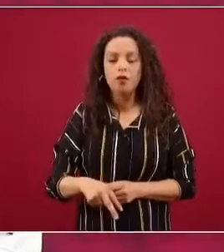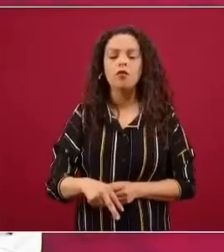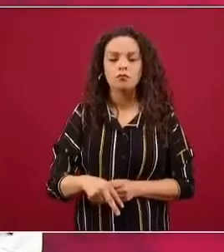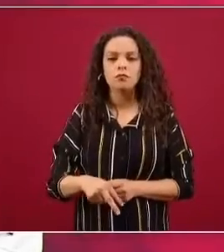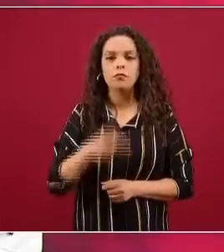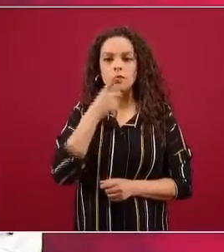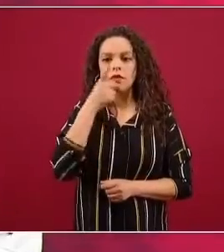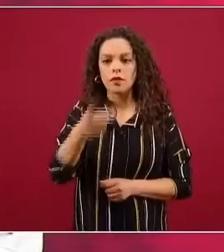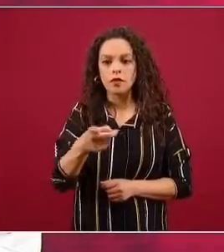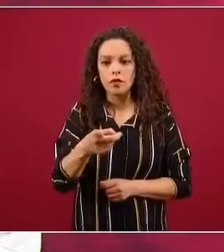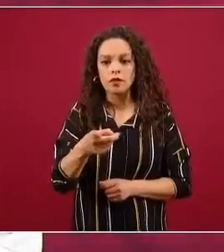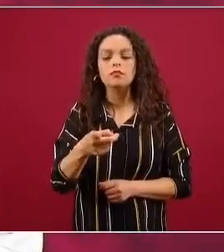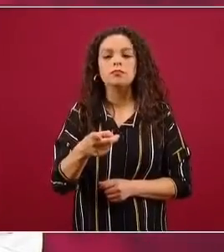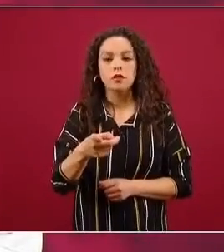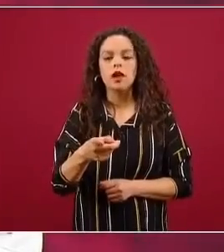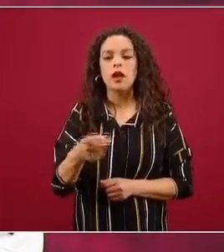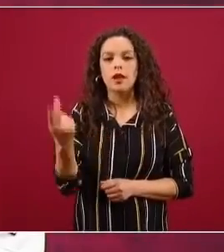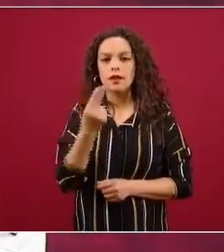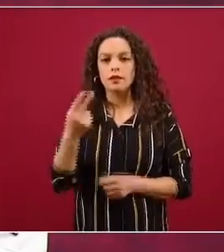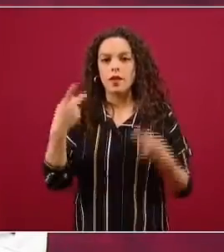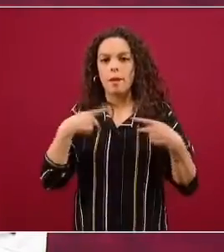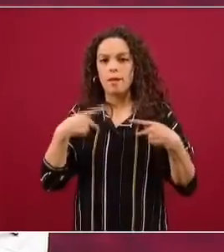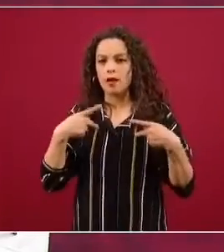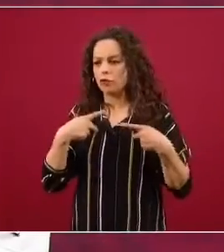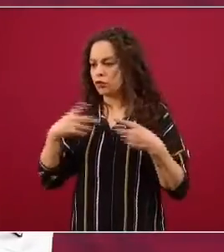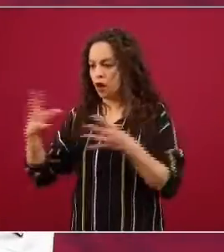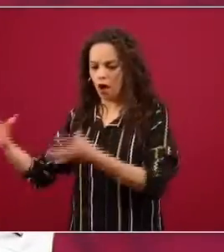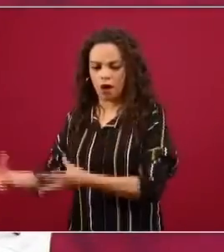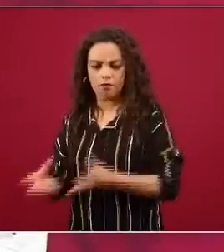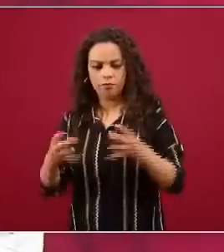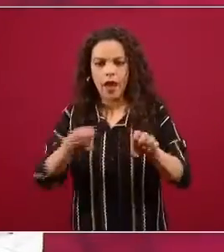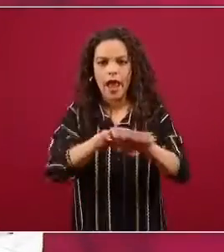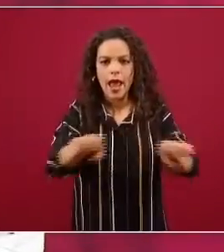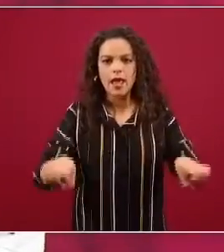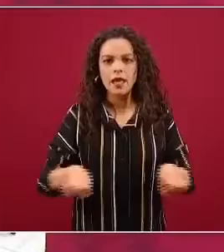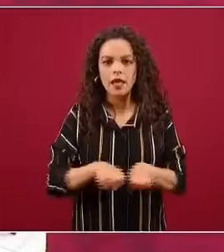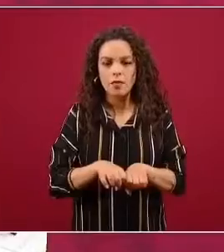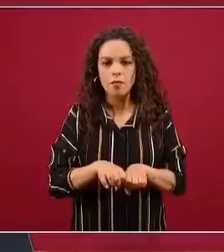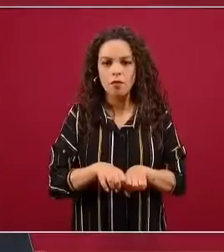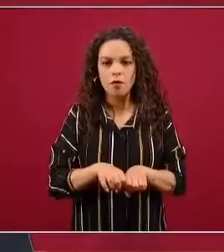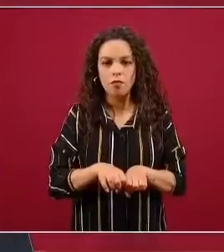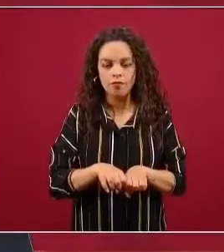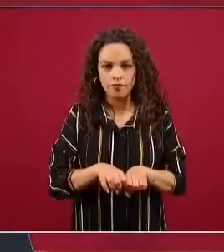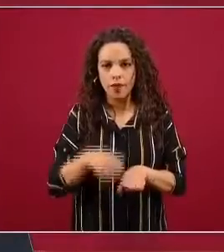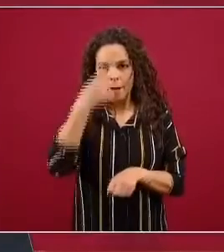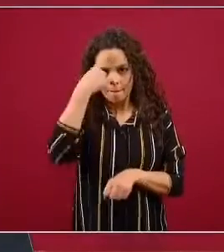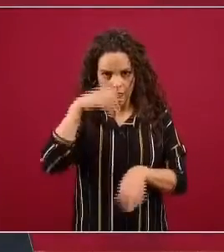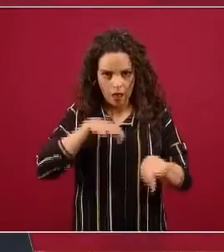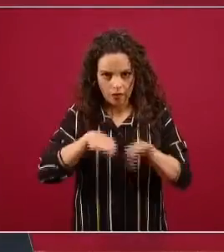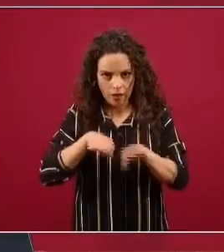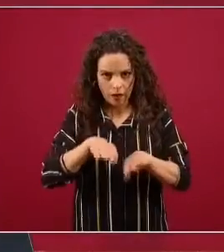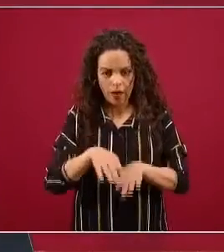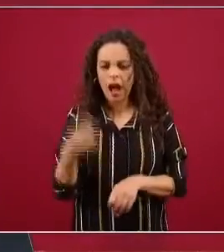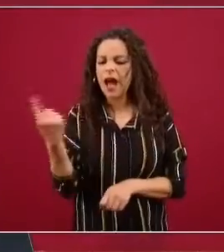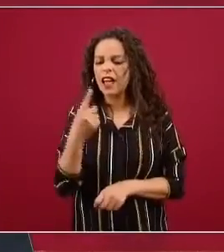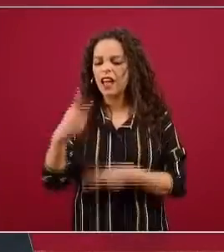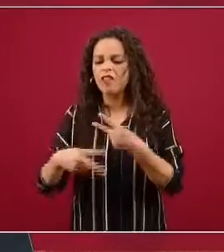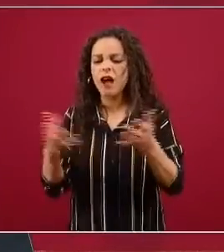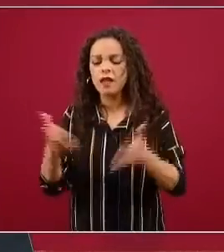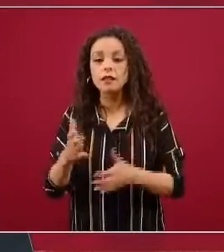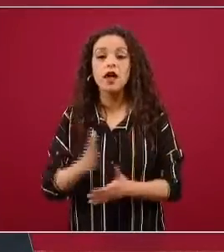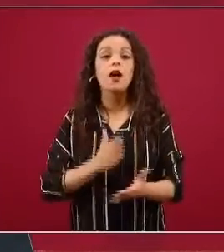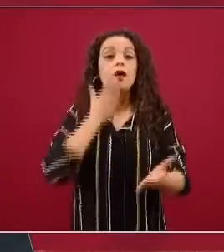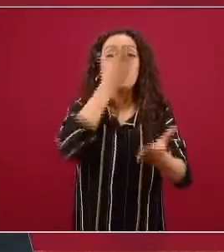importante cantidad de personal operativo de campo que va a los domicilios. Tiene también una